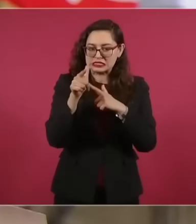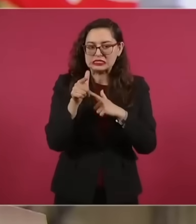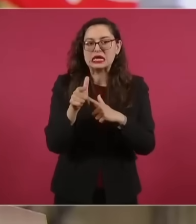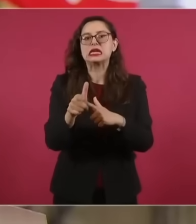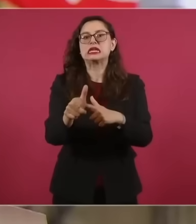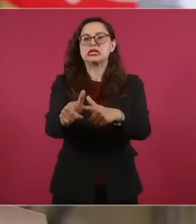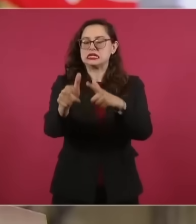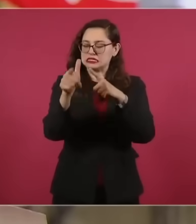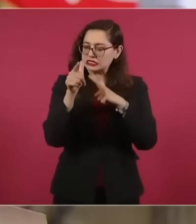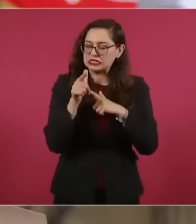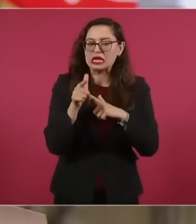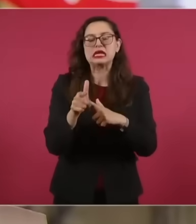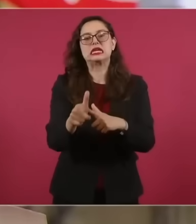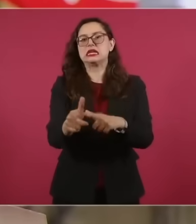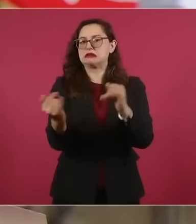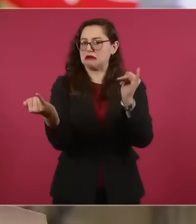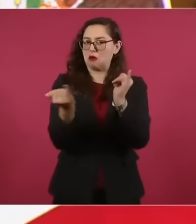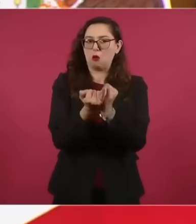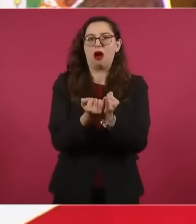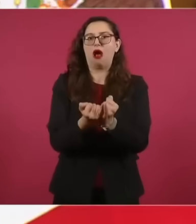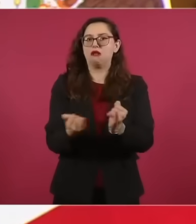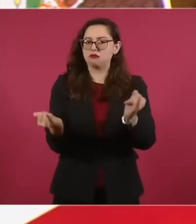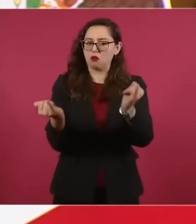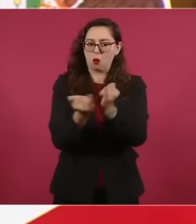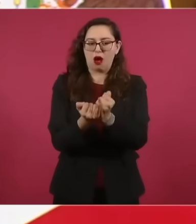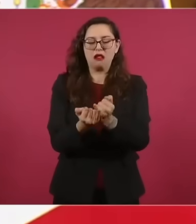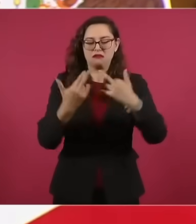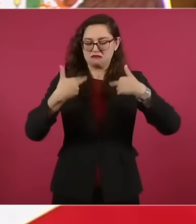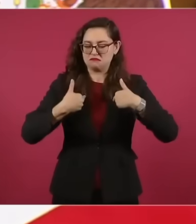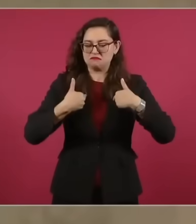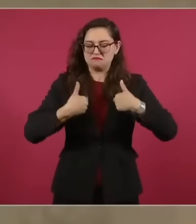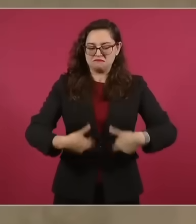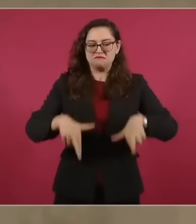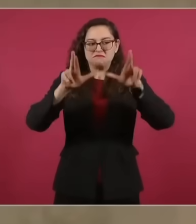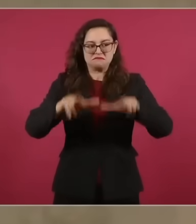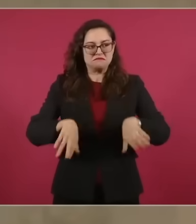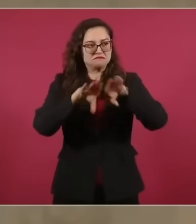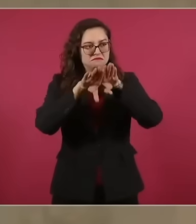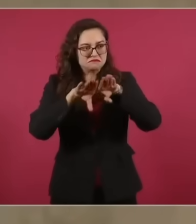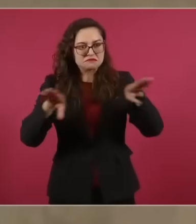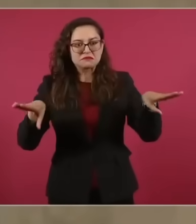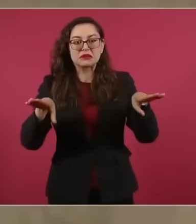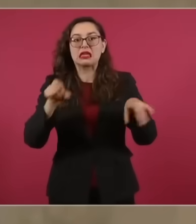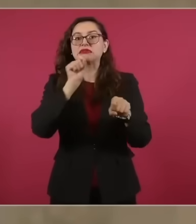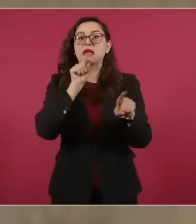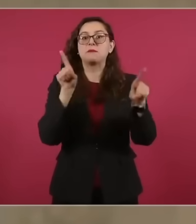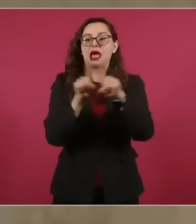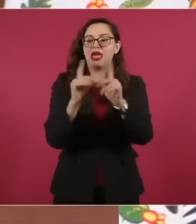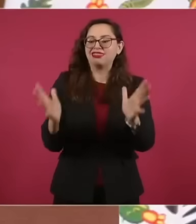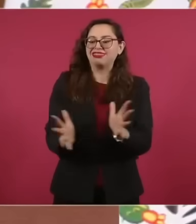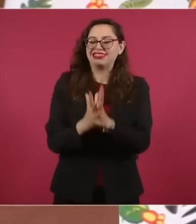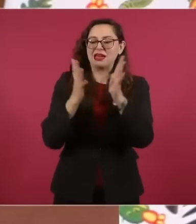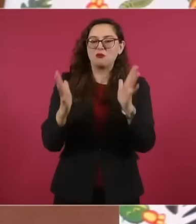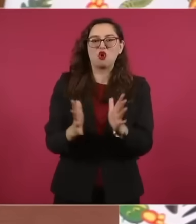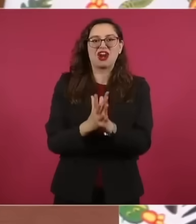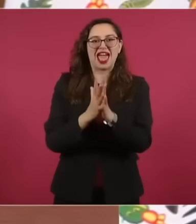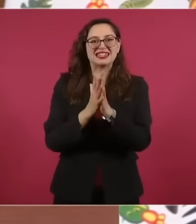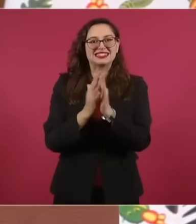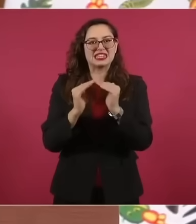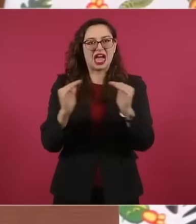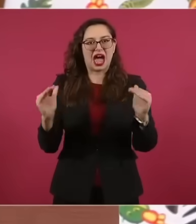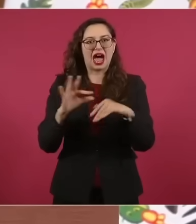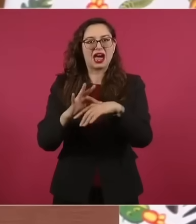esa política, una auténtica democracia, no una